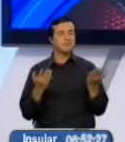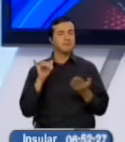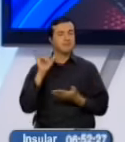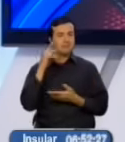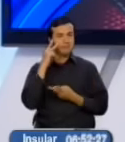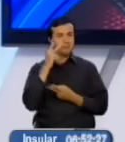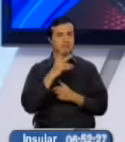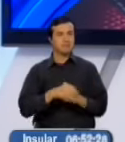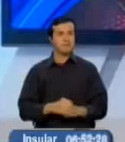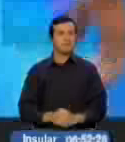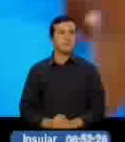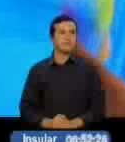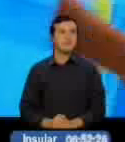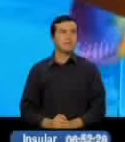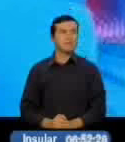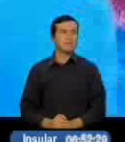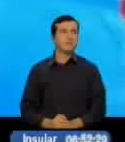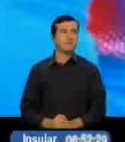semana.